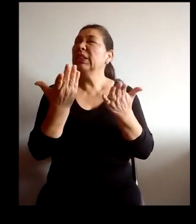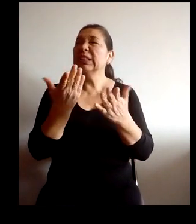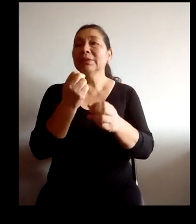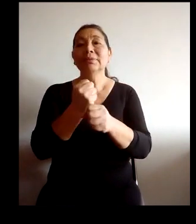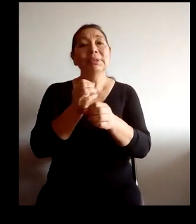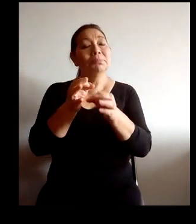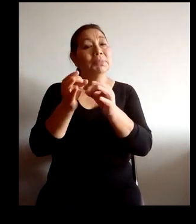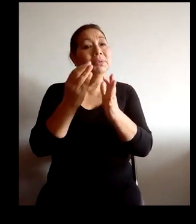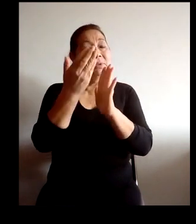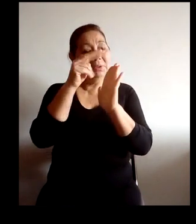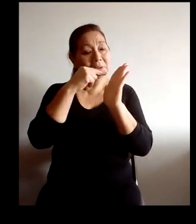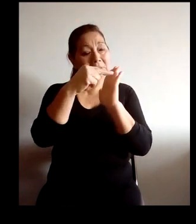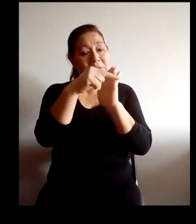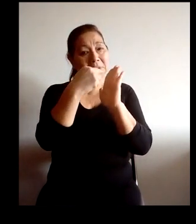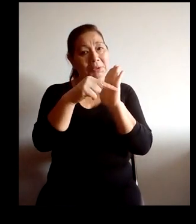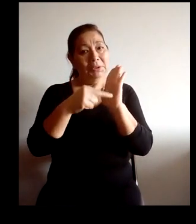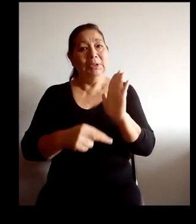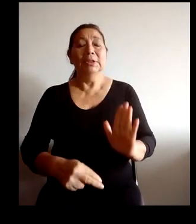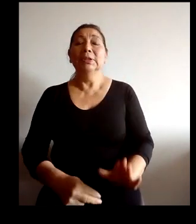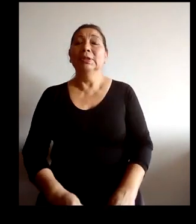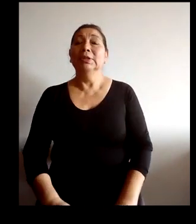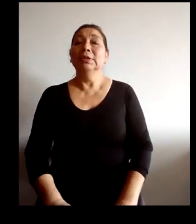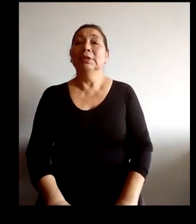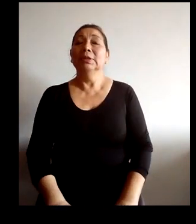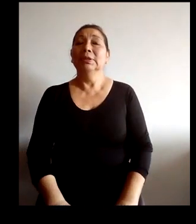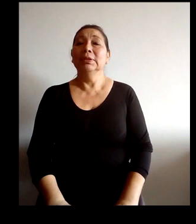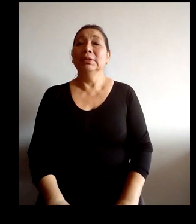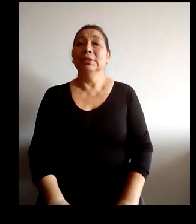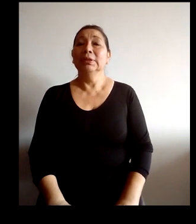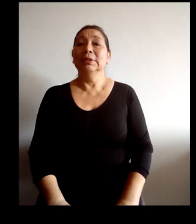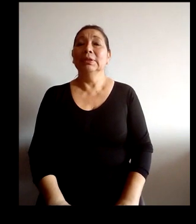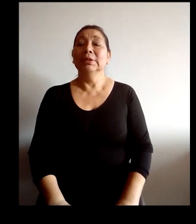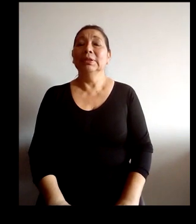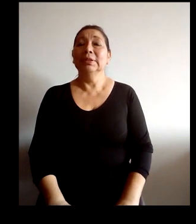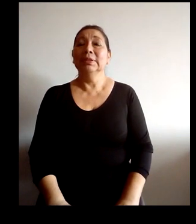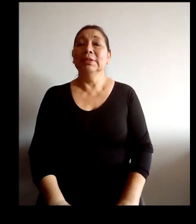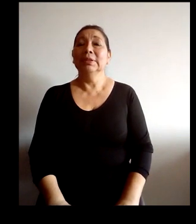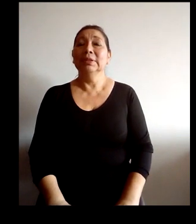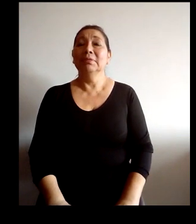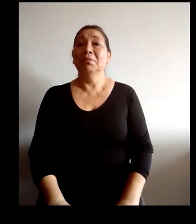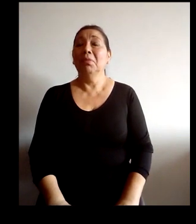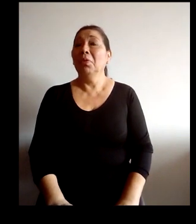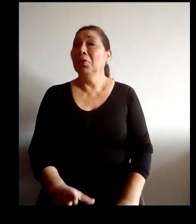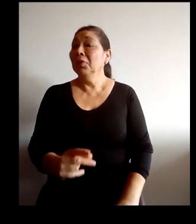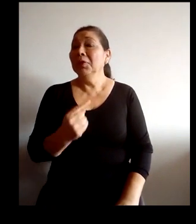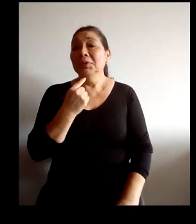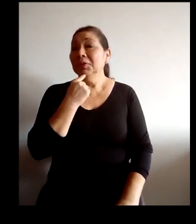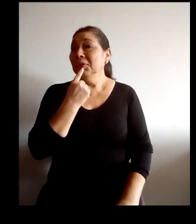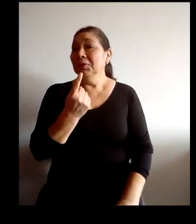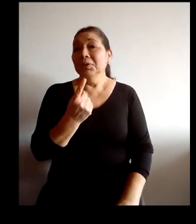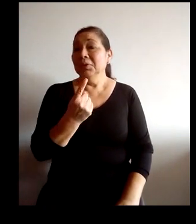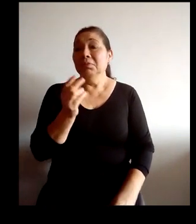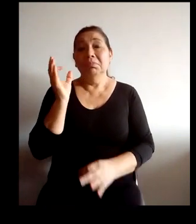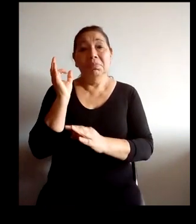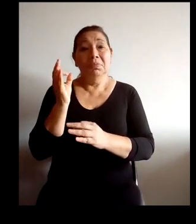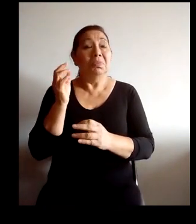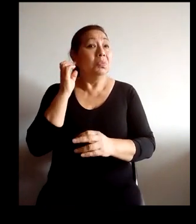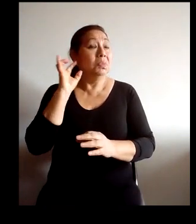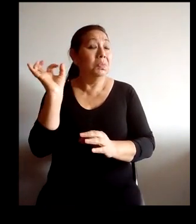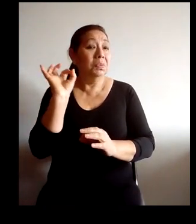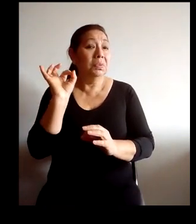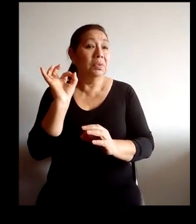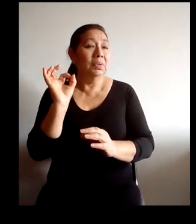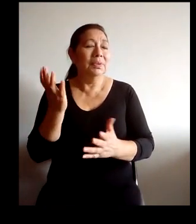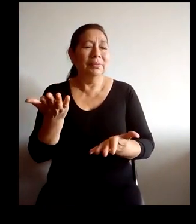no se aprecia la exposición a ruido. A ver, abogado, precisamente sobre eso, usted está leyendo este perfil ocupacional y usted